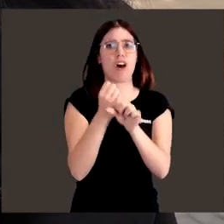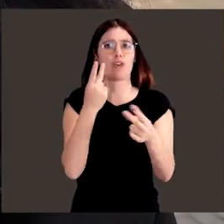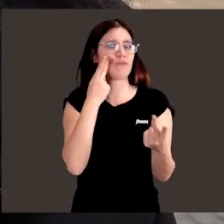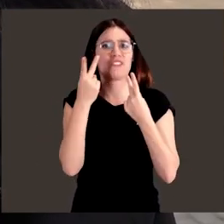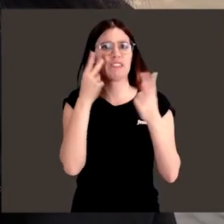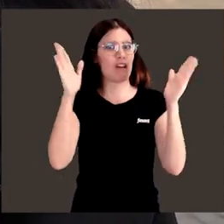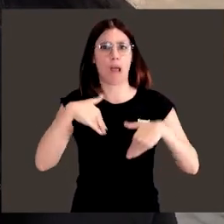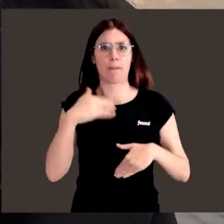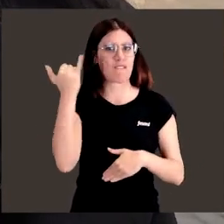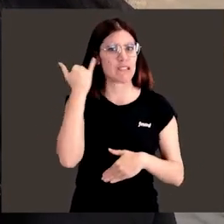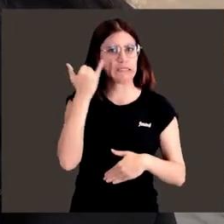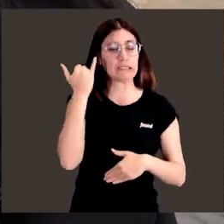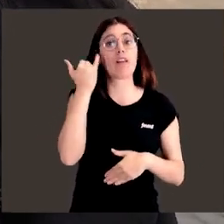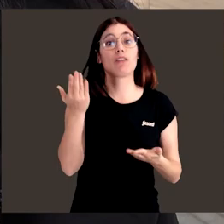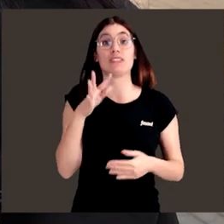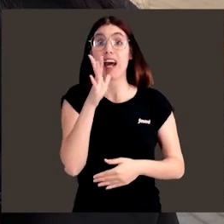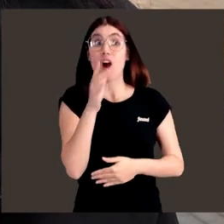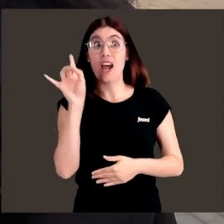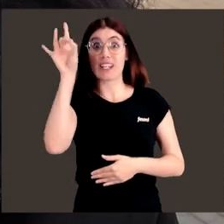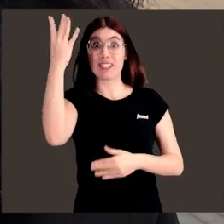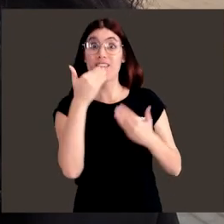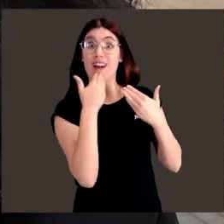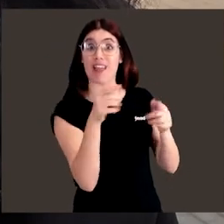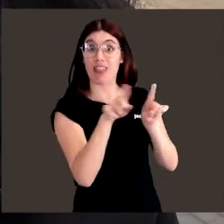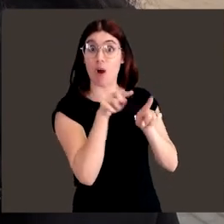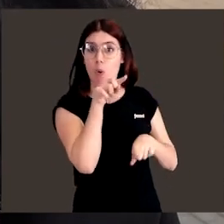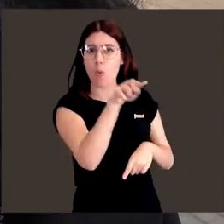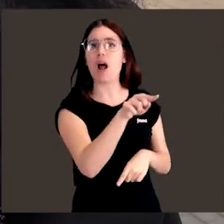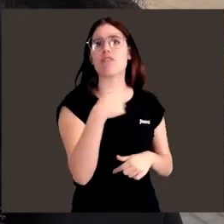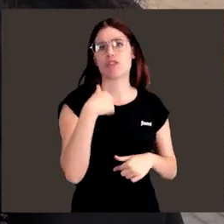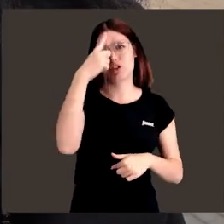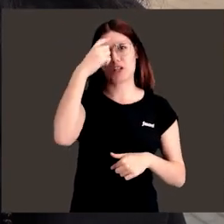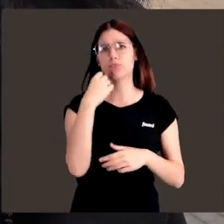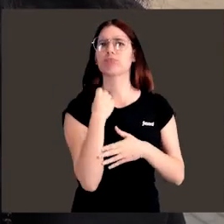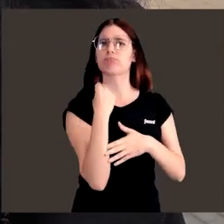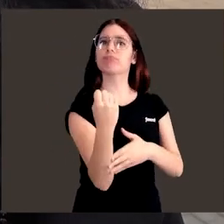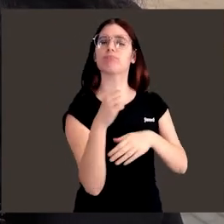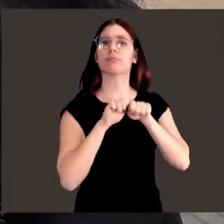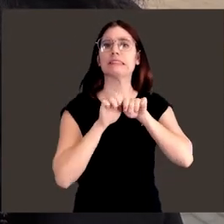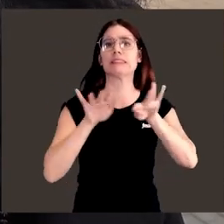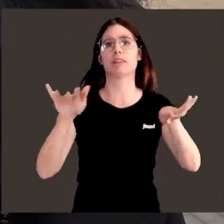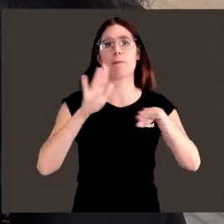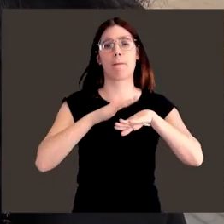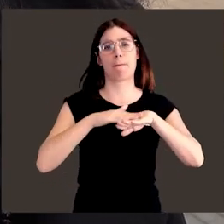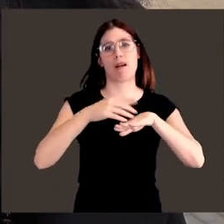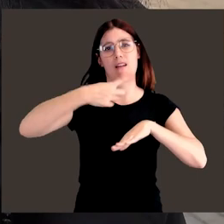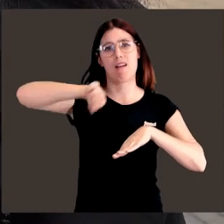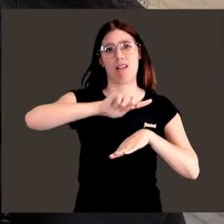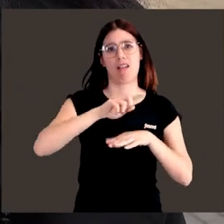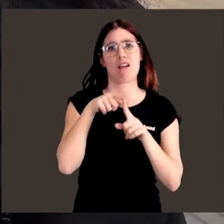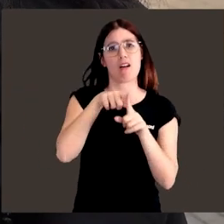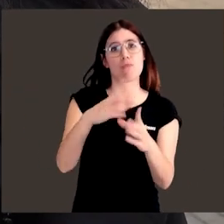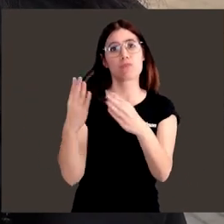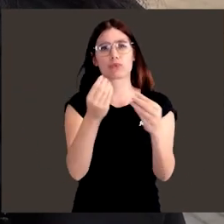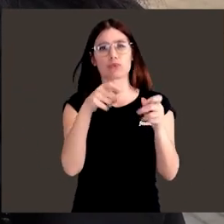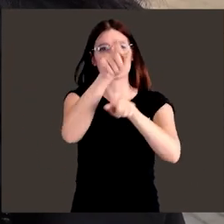molts de nosaltres ha estat invisibilitzada. Ara, amb iniciatives com aquestes, jo crec que ajuden a que hi